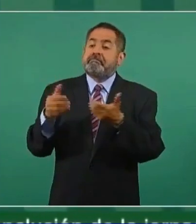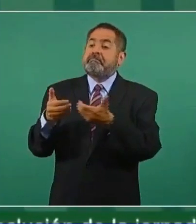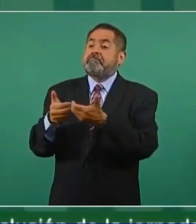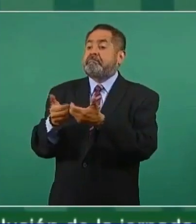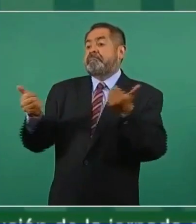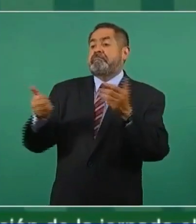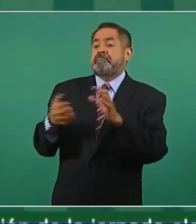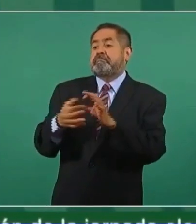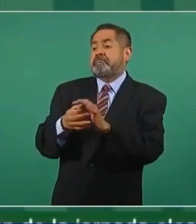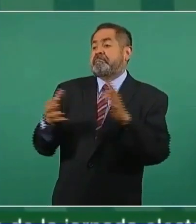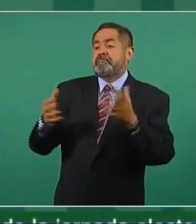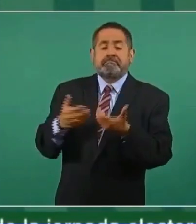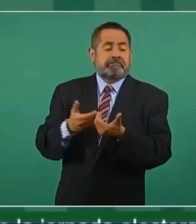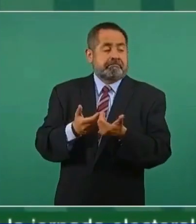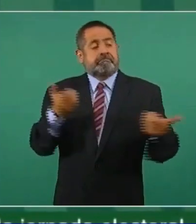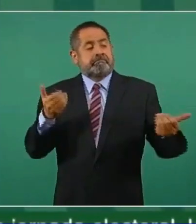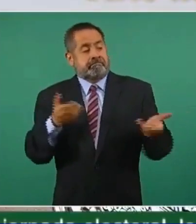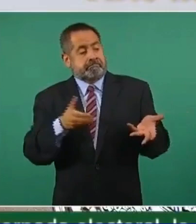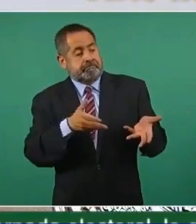entre comillas,